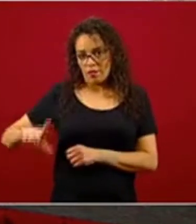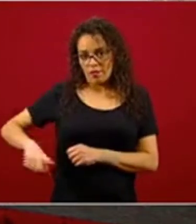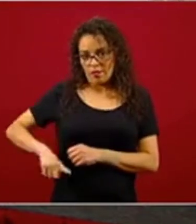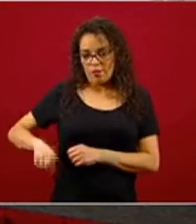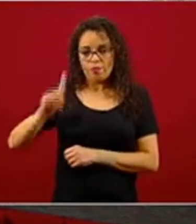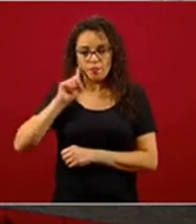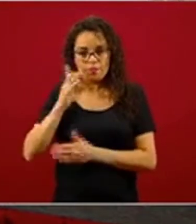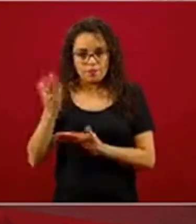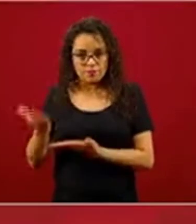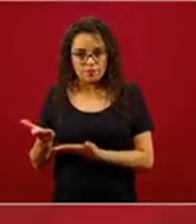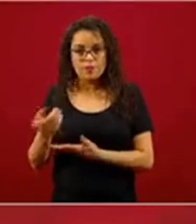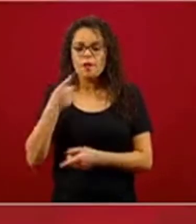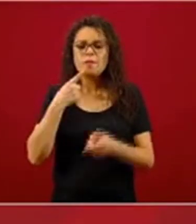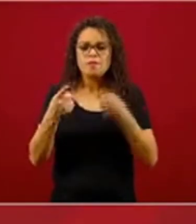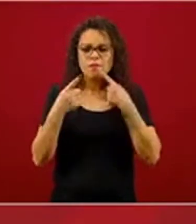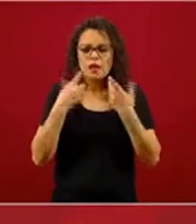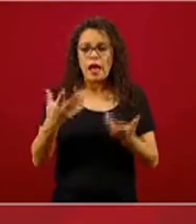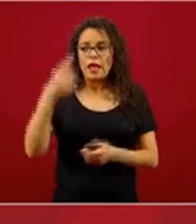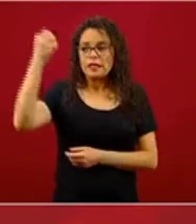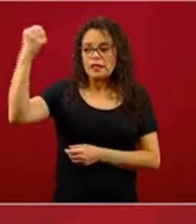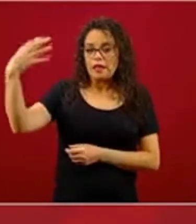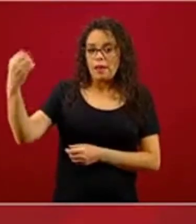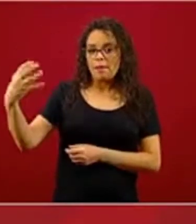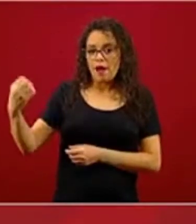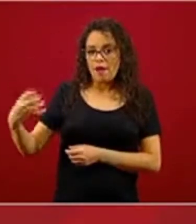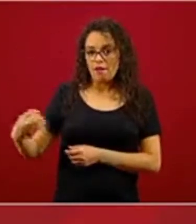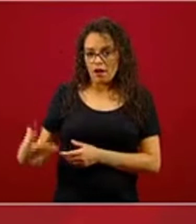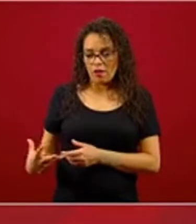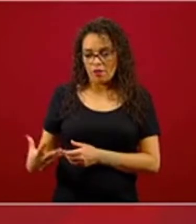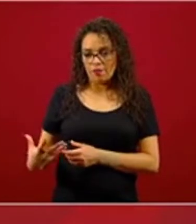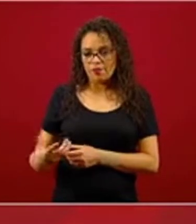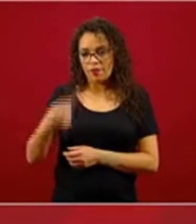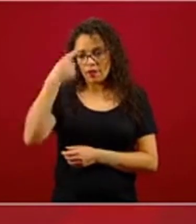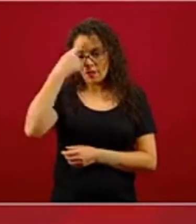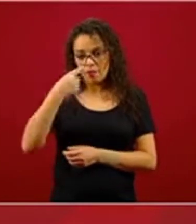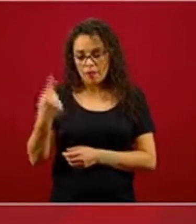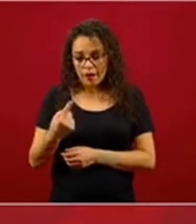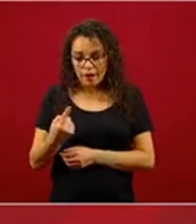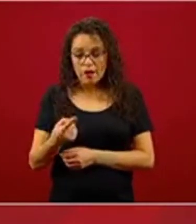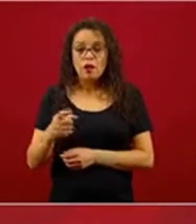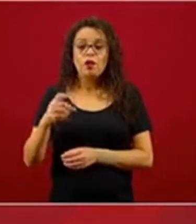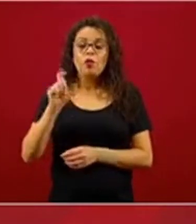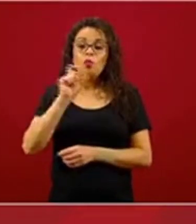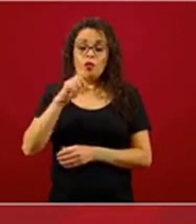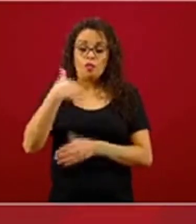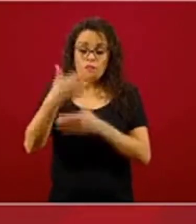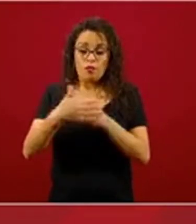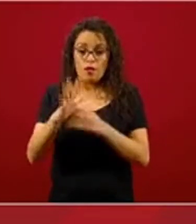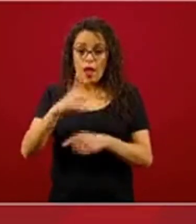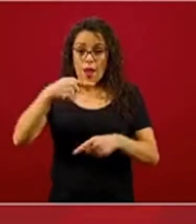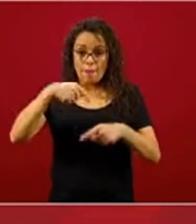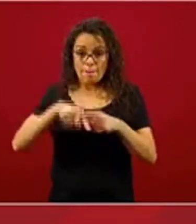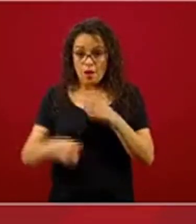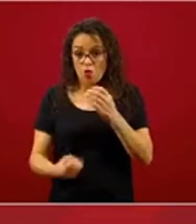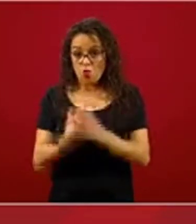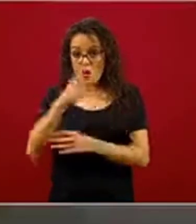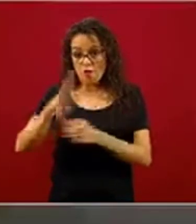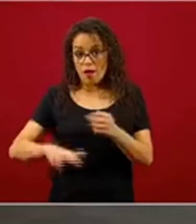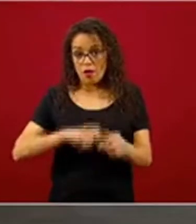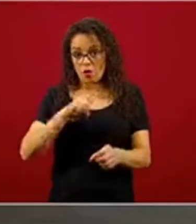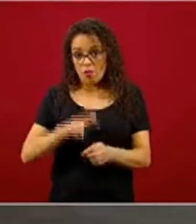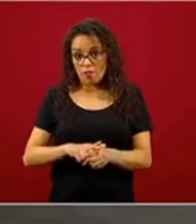presentamos los pormenores de la iniciativa de nueva normalidad, de acuerdo a lo que está publicado en el Diario